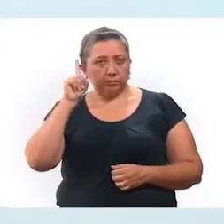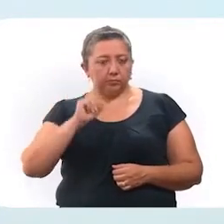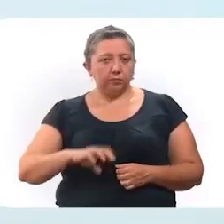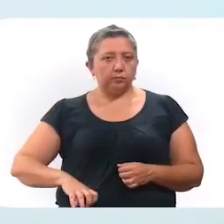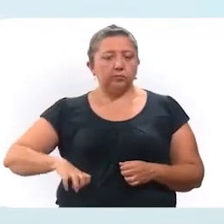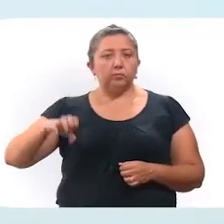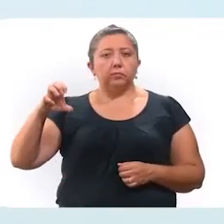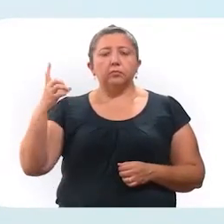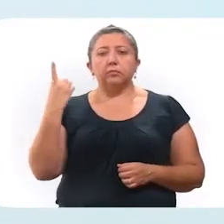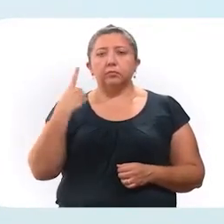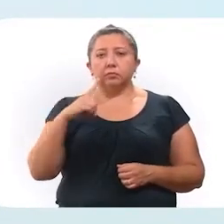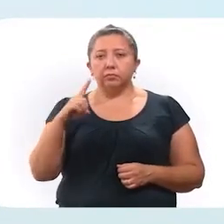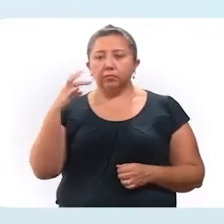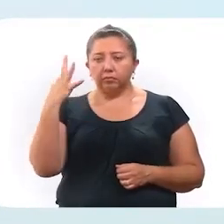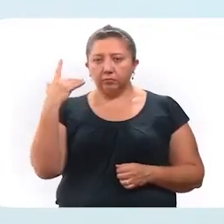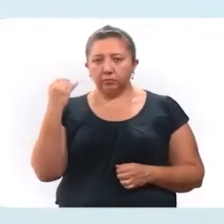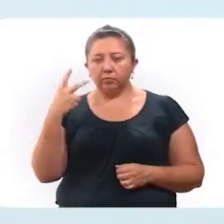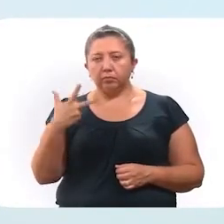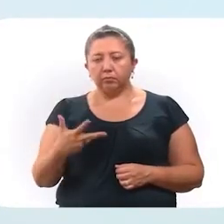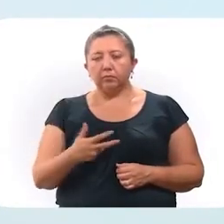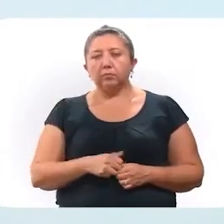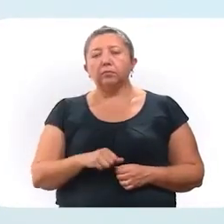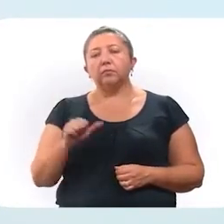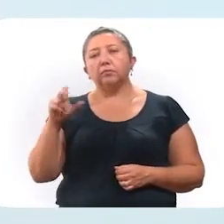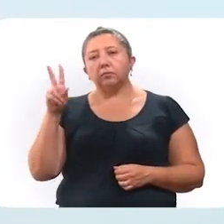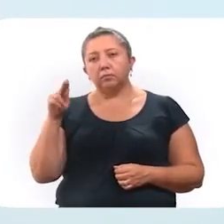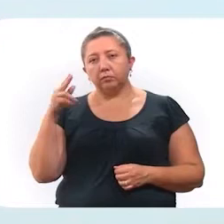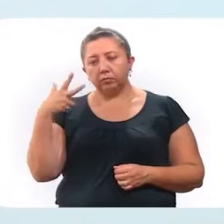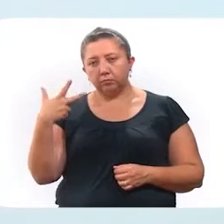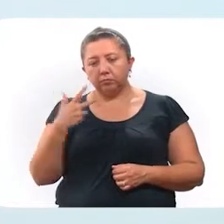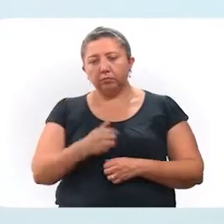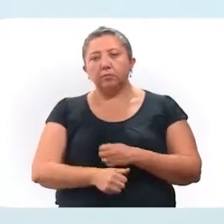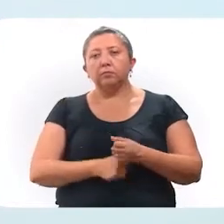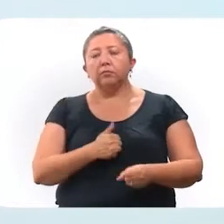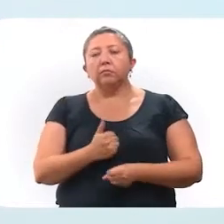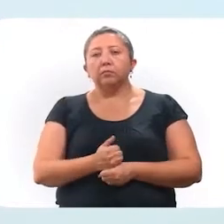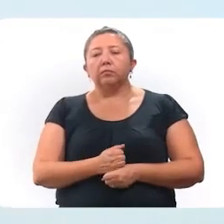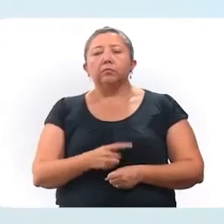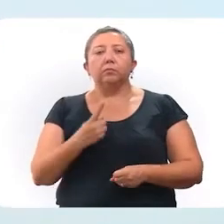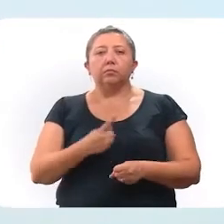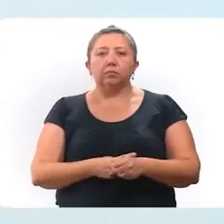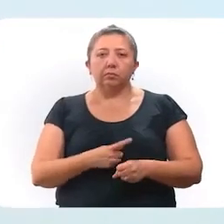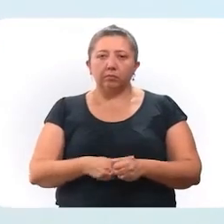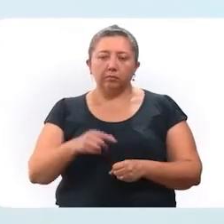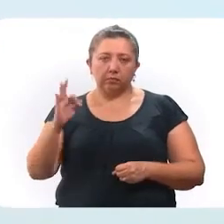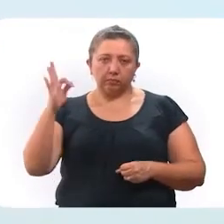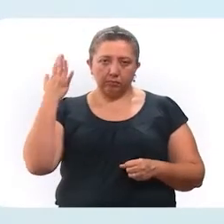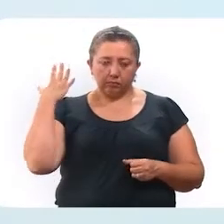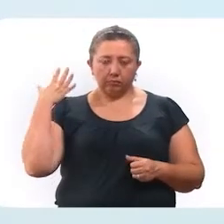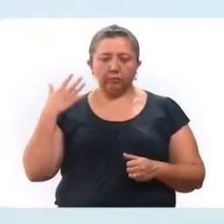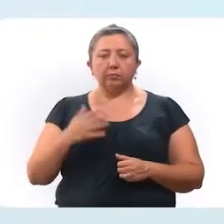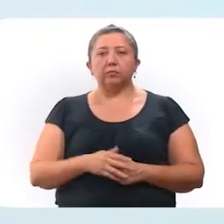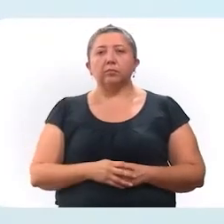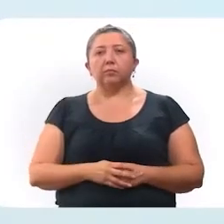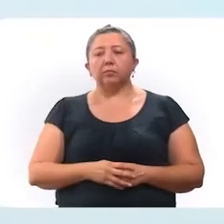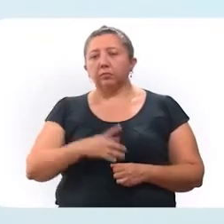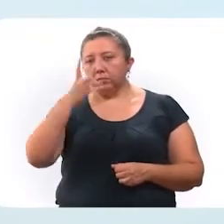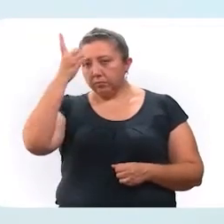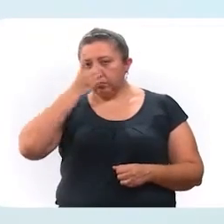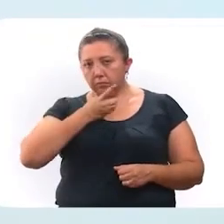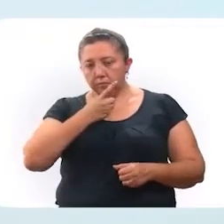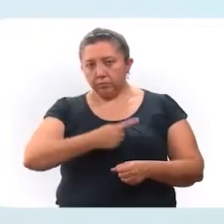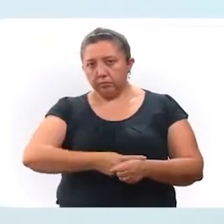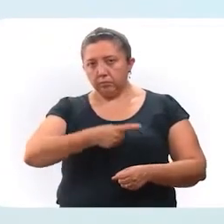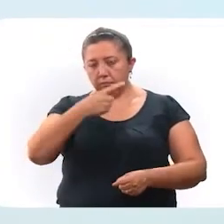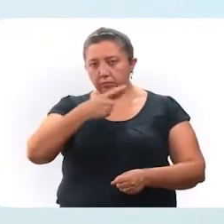mujeres, de un rango de edad de 58 a 88 años. Sus principales enfermedades fueron